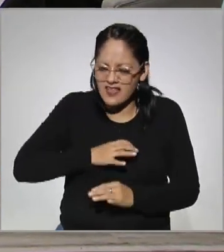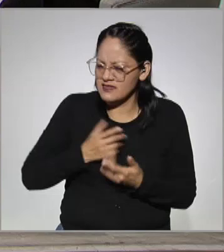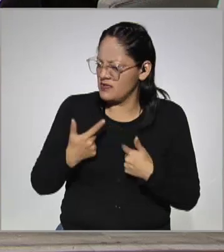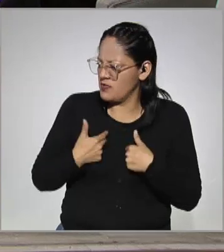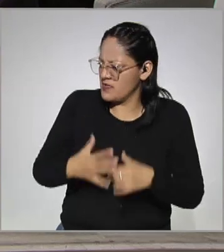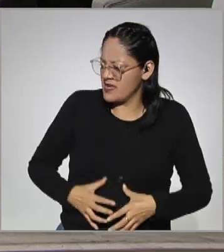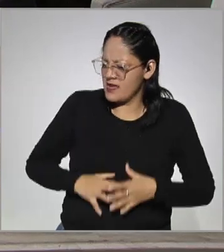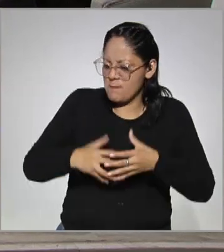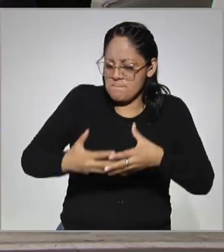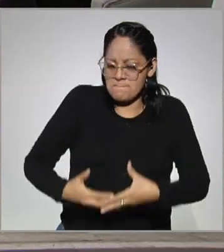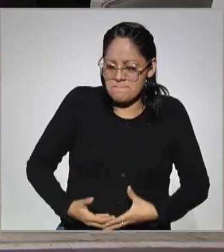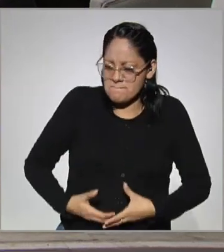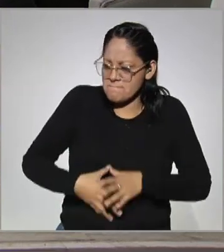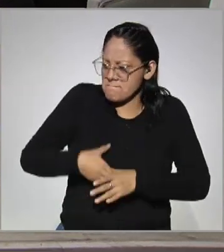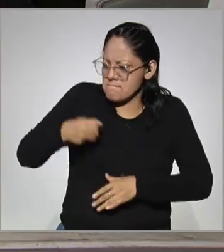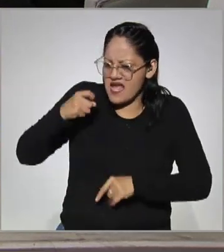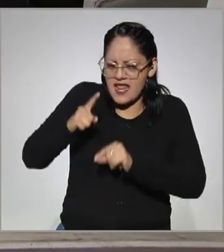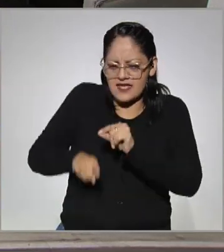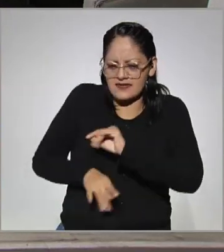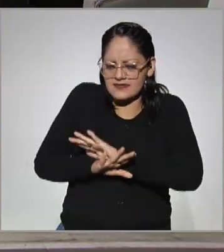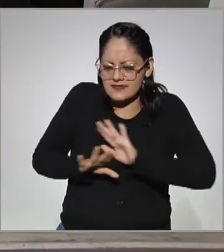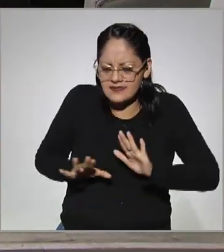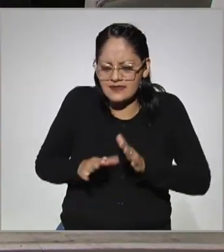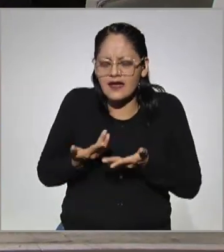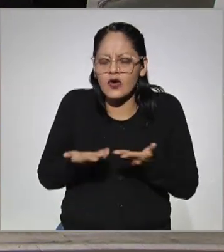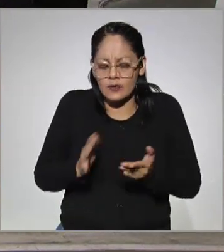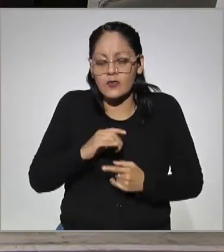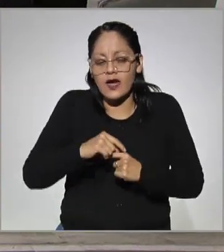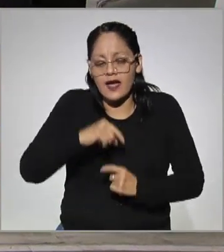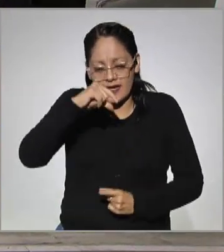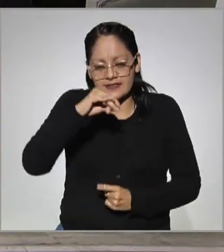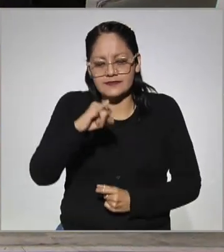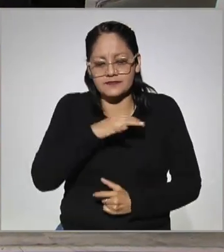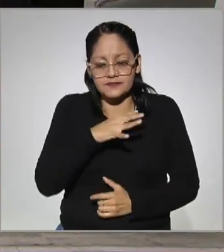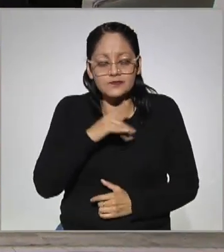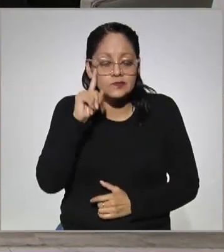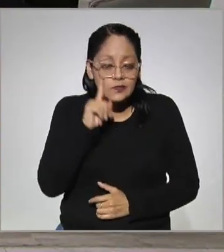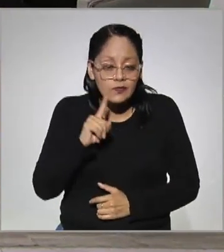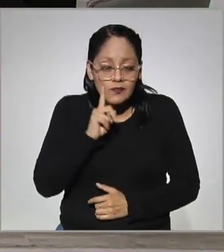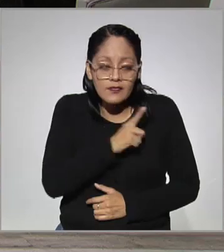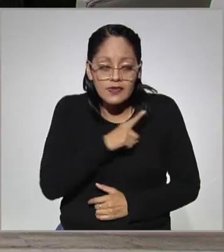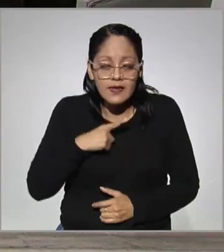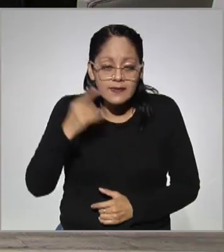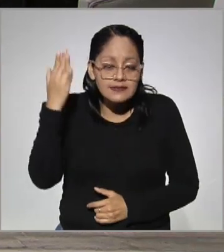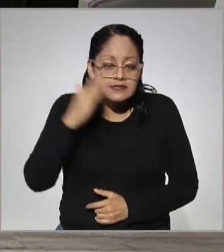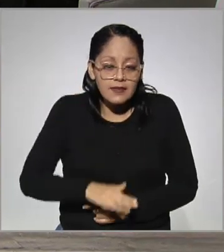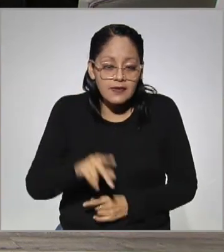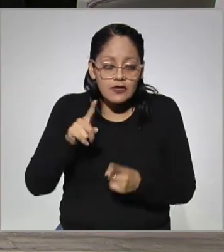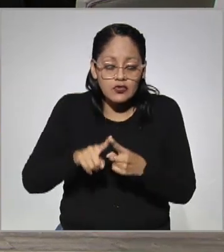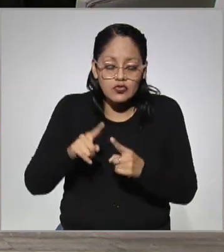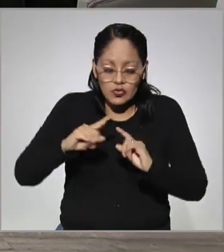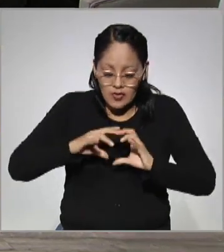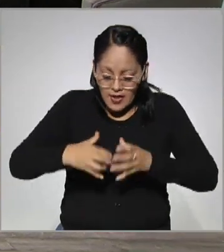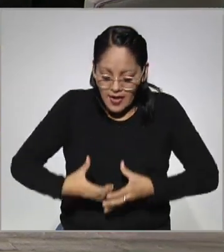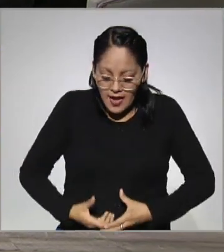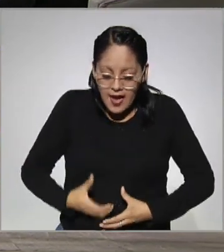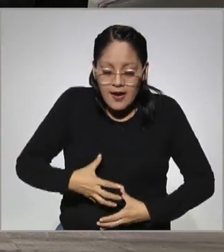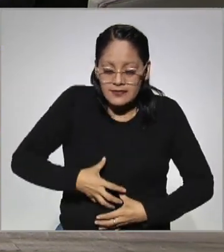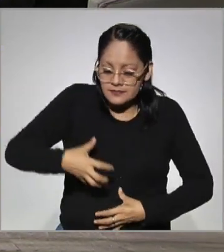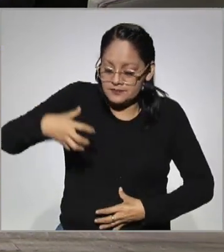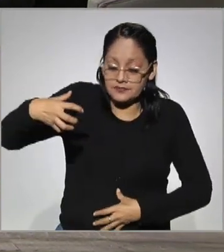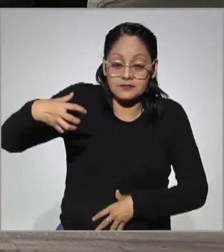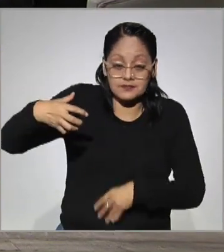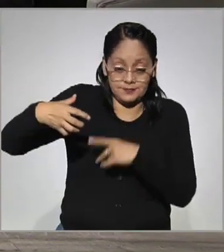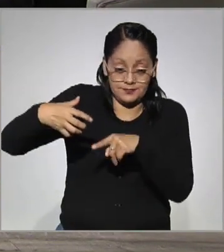matriz? Por eso yo creo que es importante también este punto, que la mujer sepa, si te quitaron la matriz, te hicieron una histerectomía, mi pregunta a ti es,